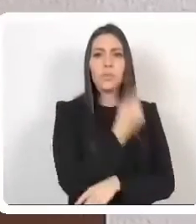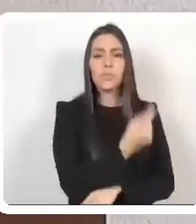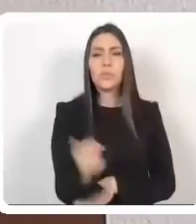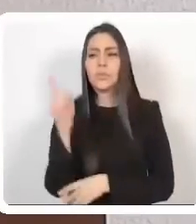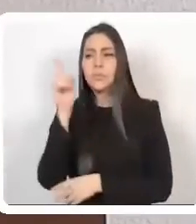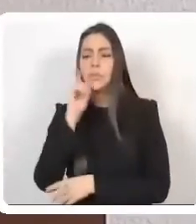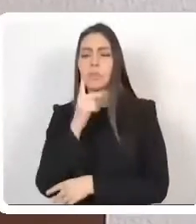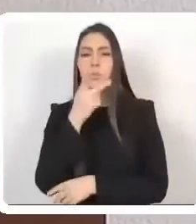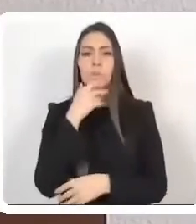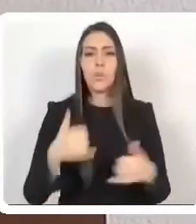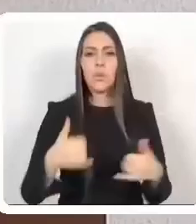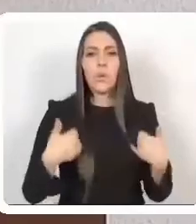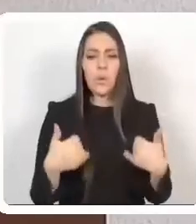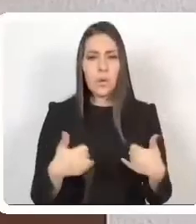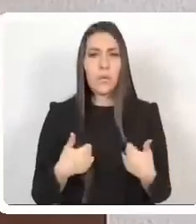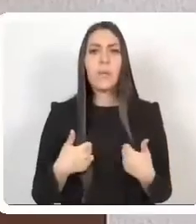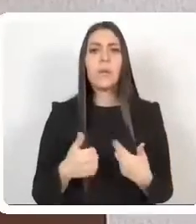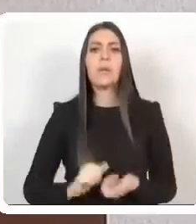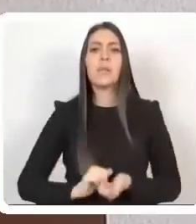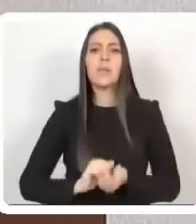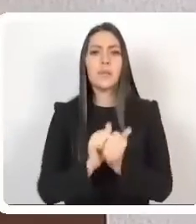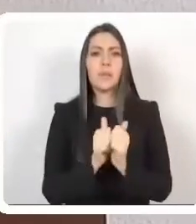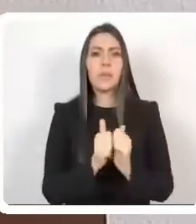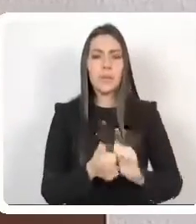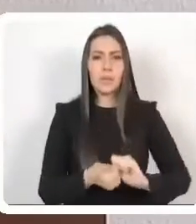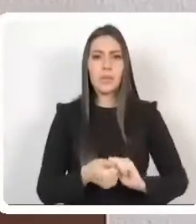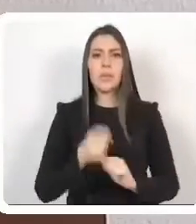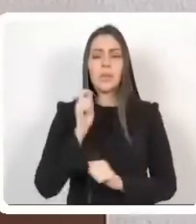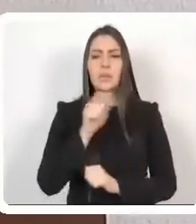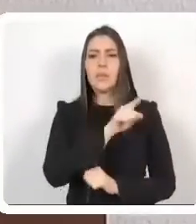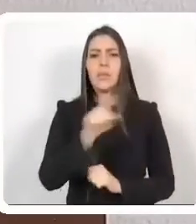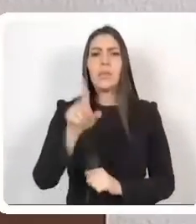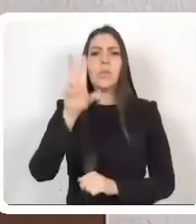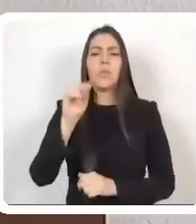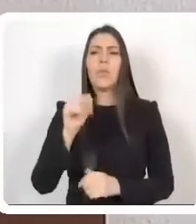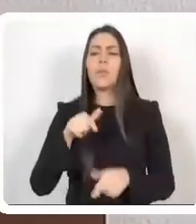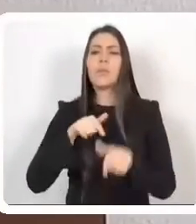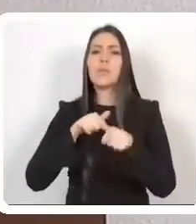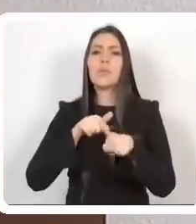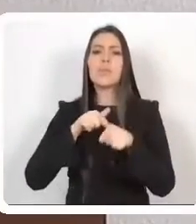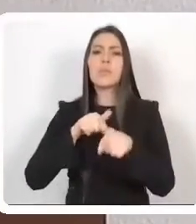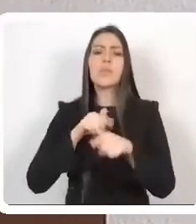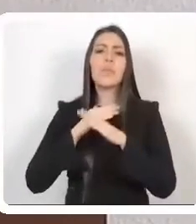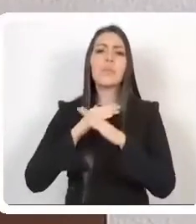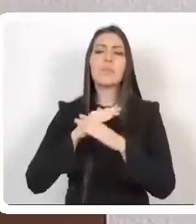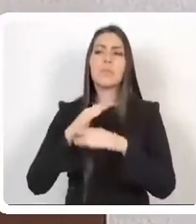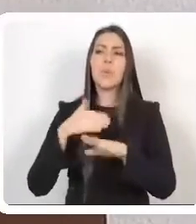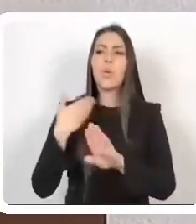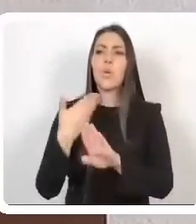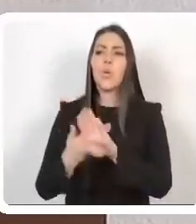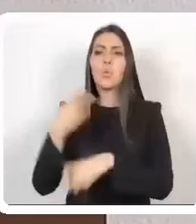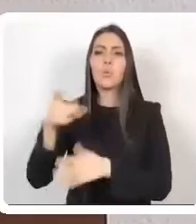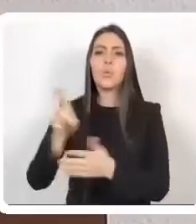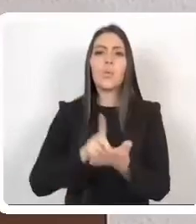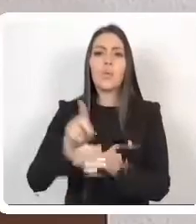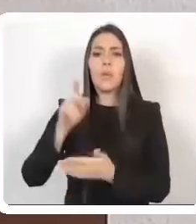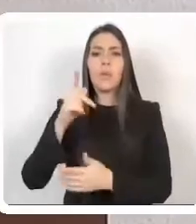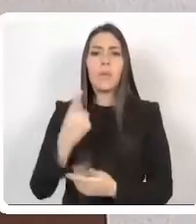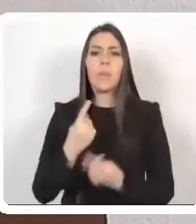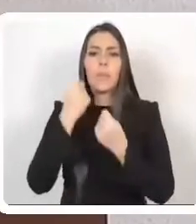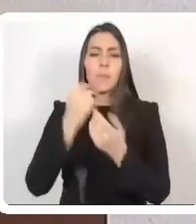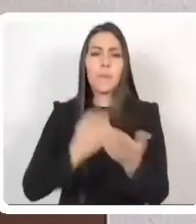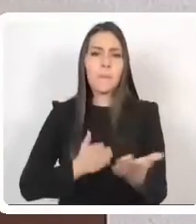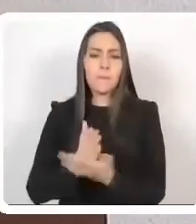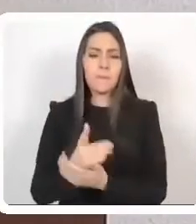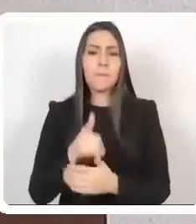para mejorar su contenido y evitar que se sigan vulnerando sus derechos. El presente dictamen está firmado por